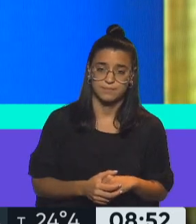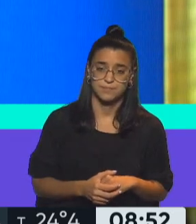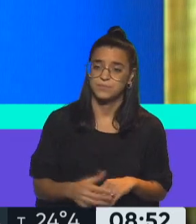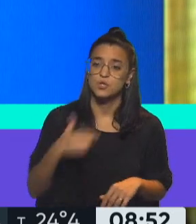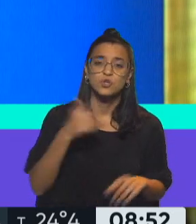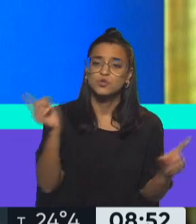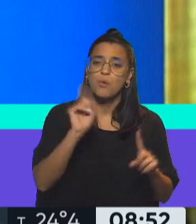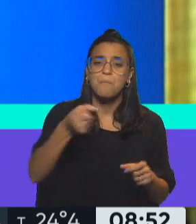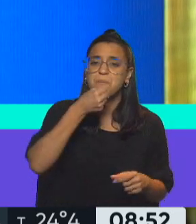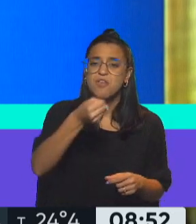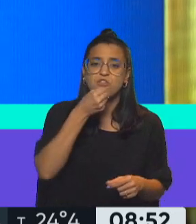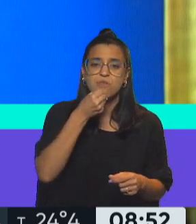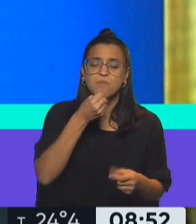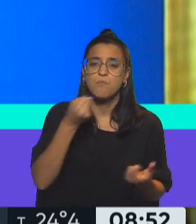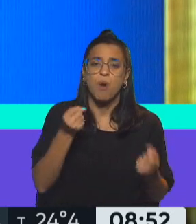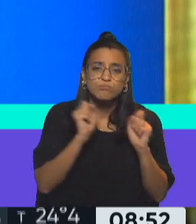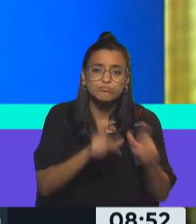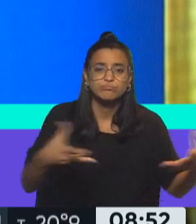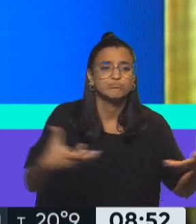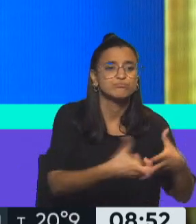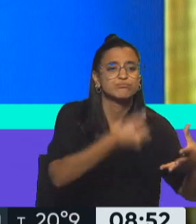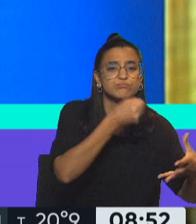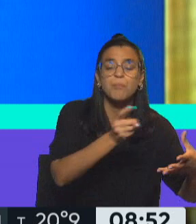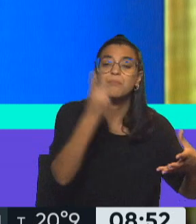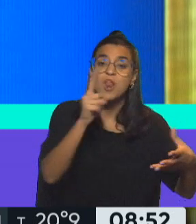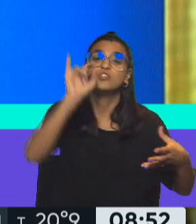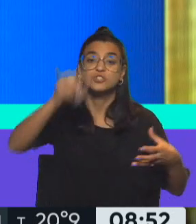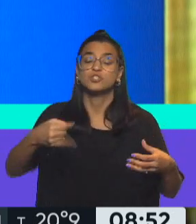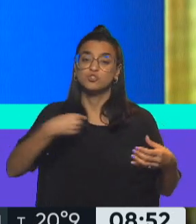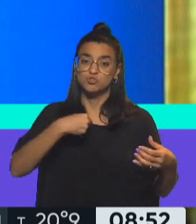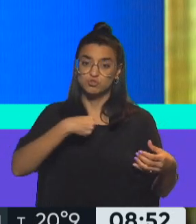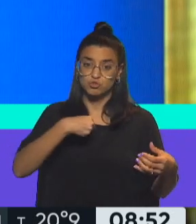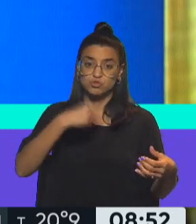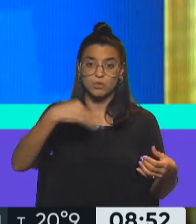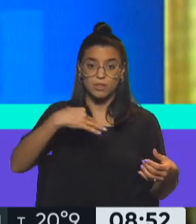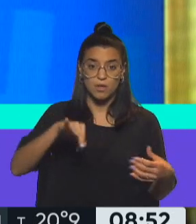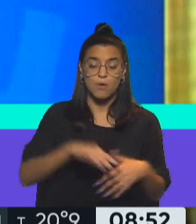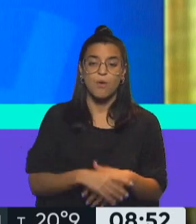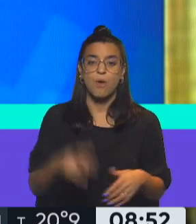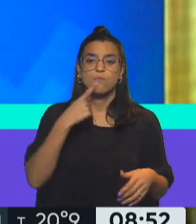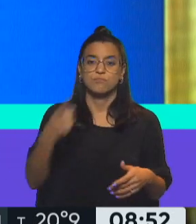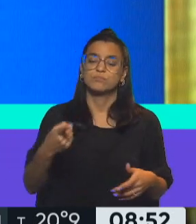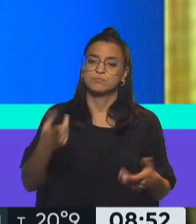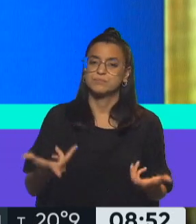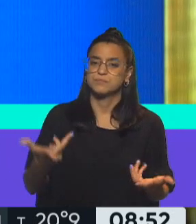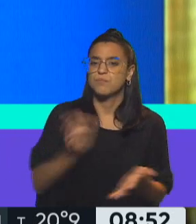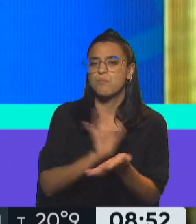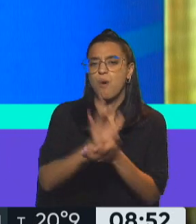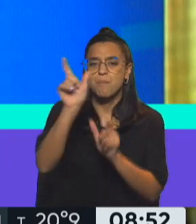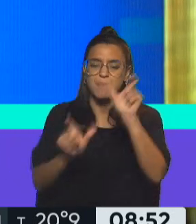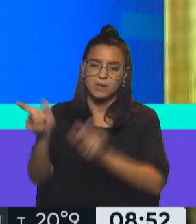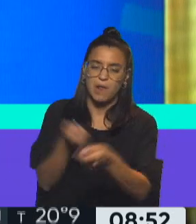Yo no hago periodismo de periodistas, pero sí tengo que poner en alto los